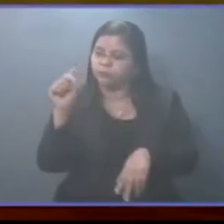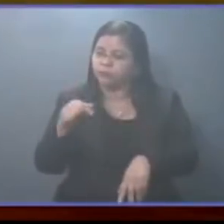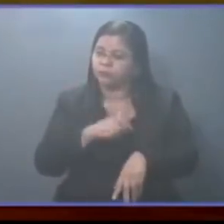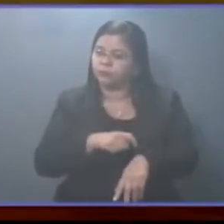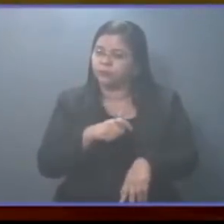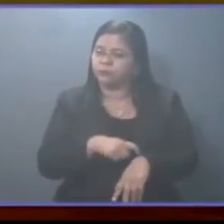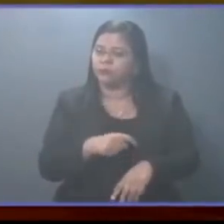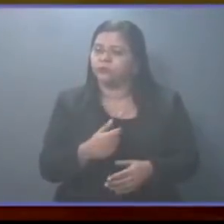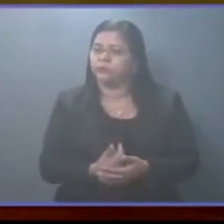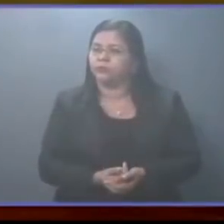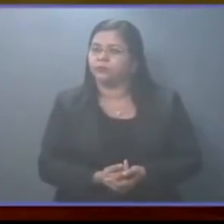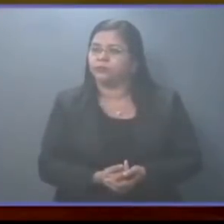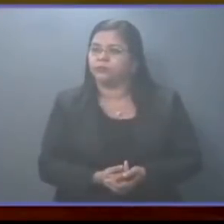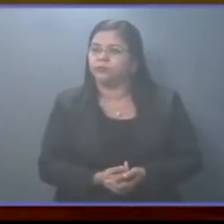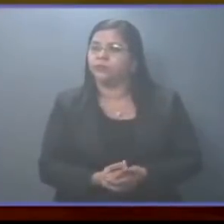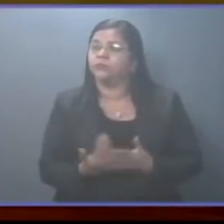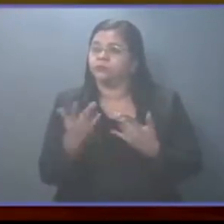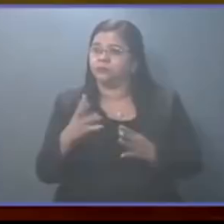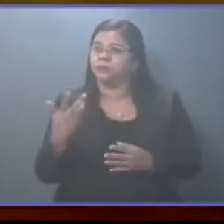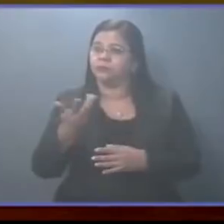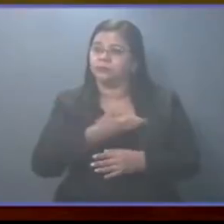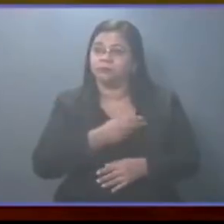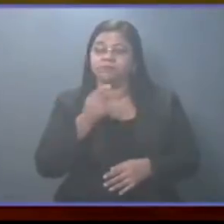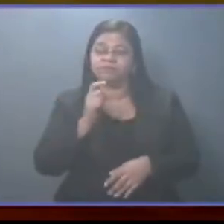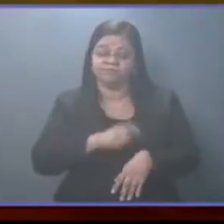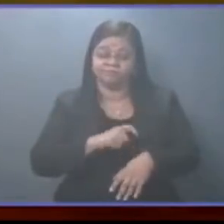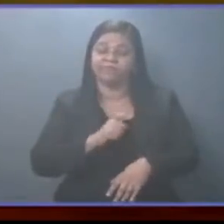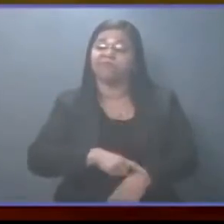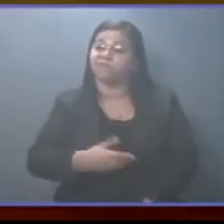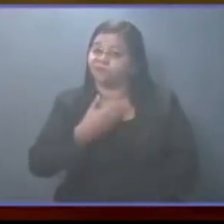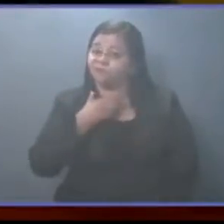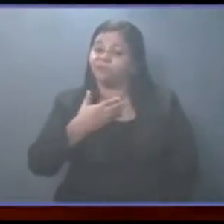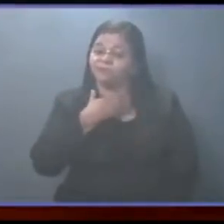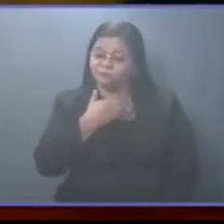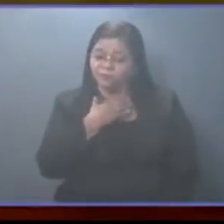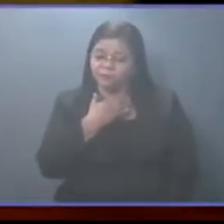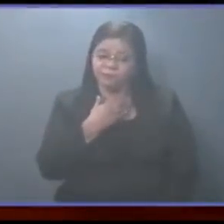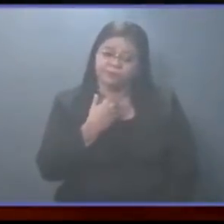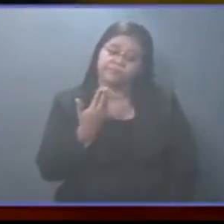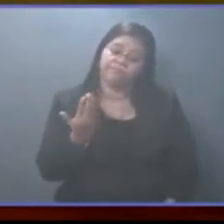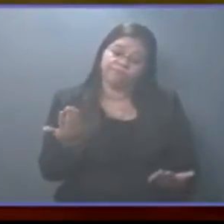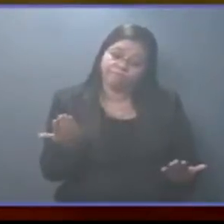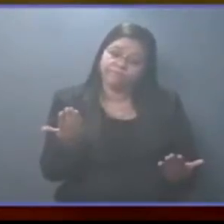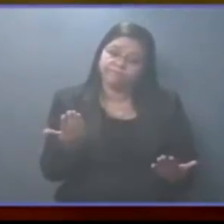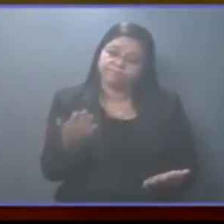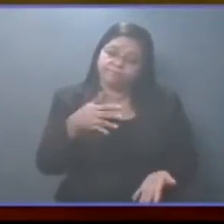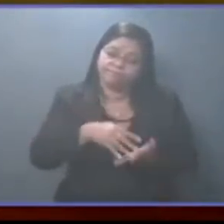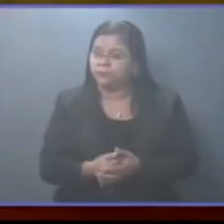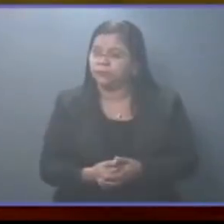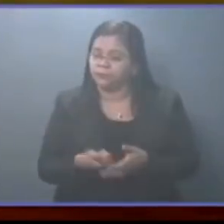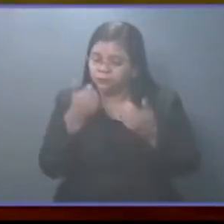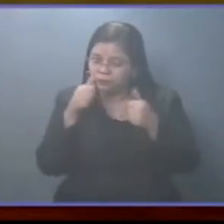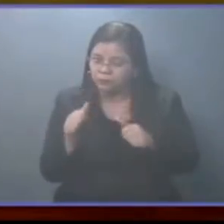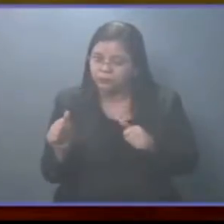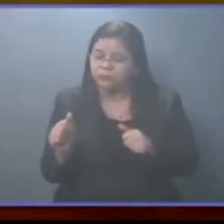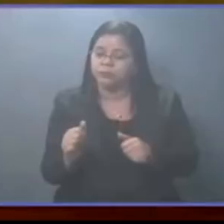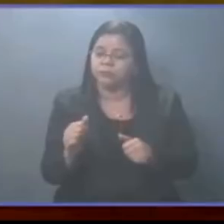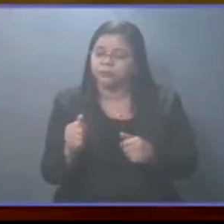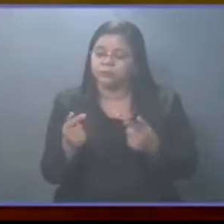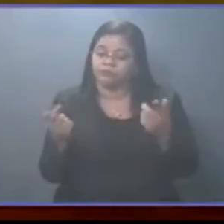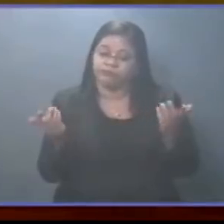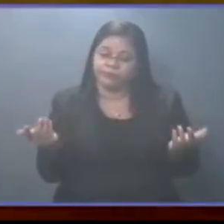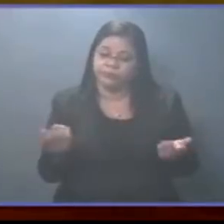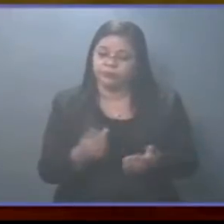momento nos demandaba hemos tenido momentos complicados pero eso es vivir la democracia de manera